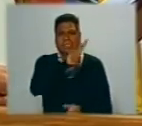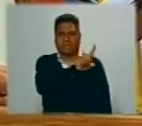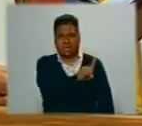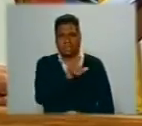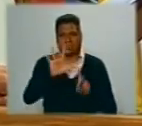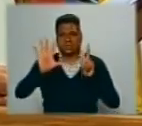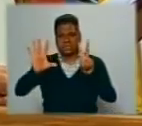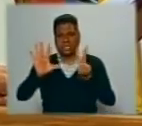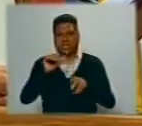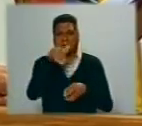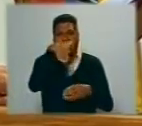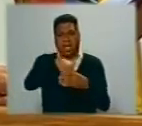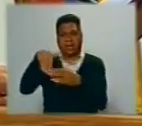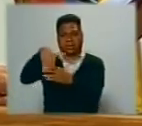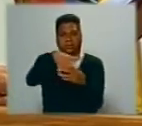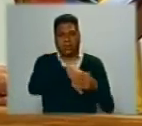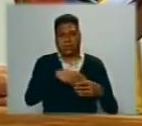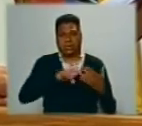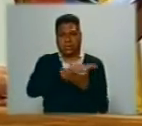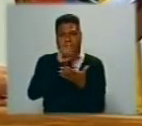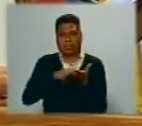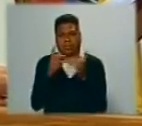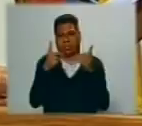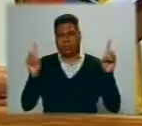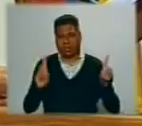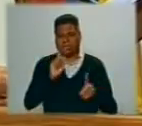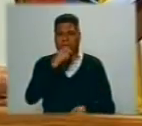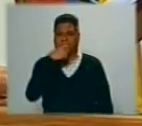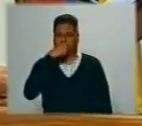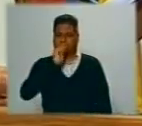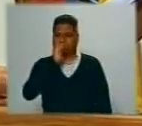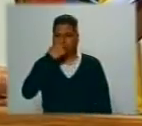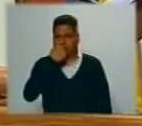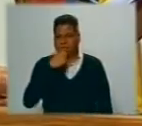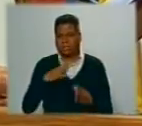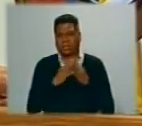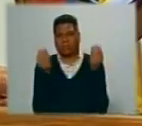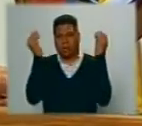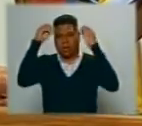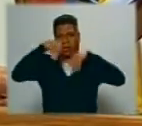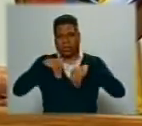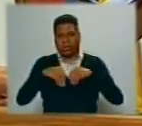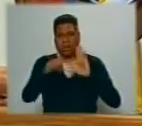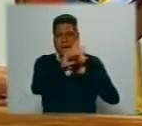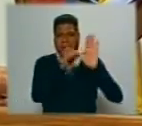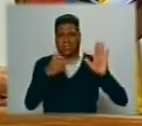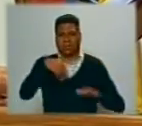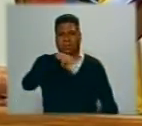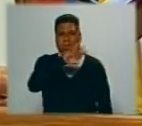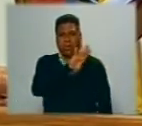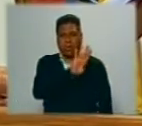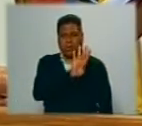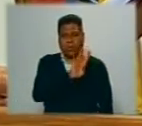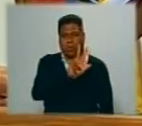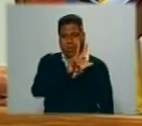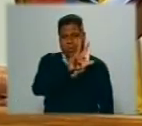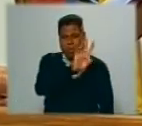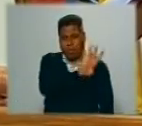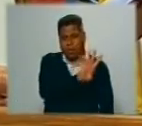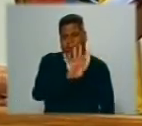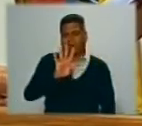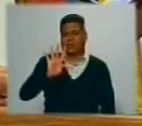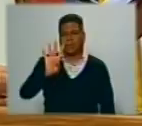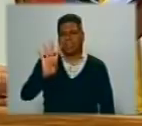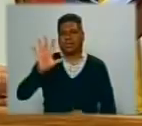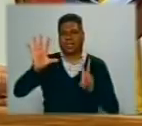democráticas, libres, universales, directas y secretas, de conformidad con lo previsto en los artículos 347, 348 y 349